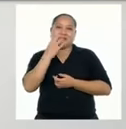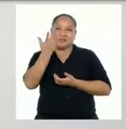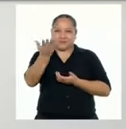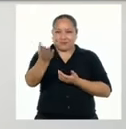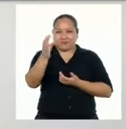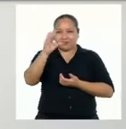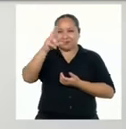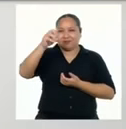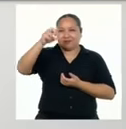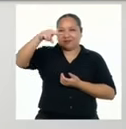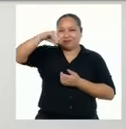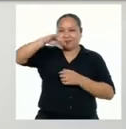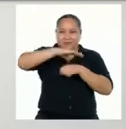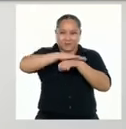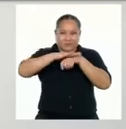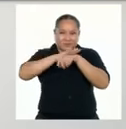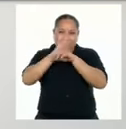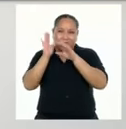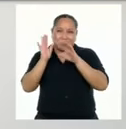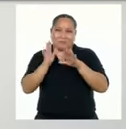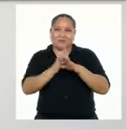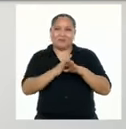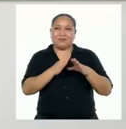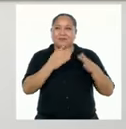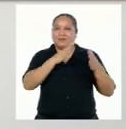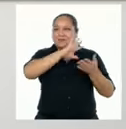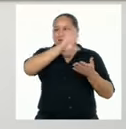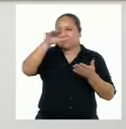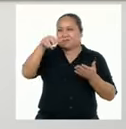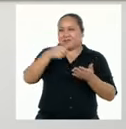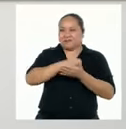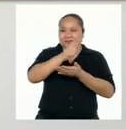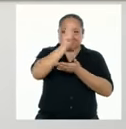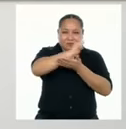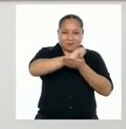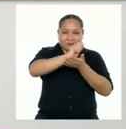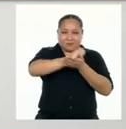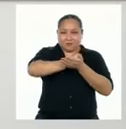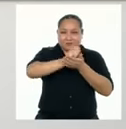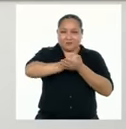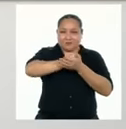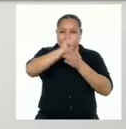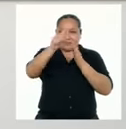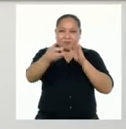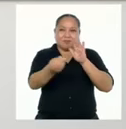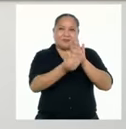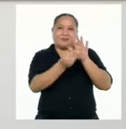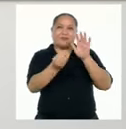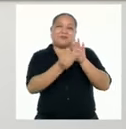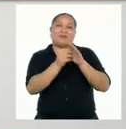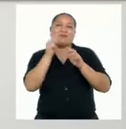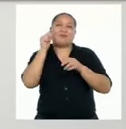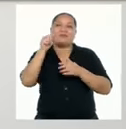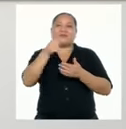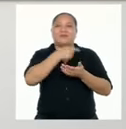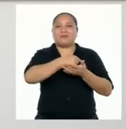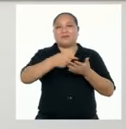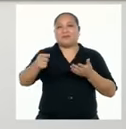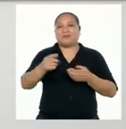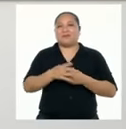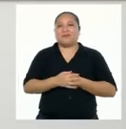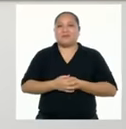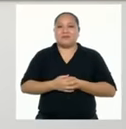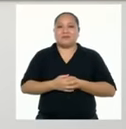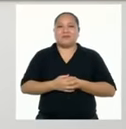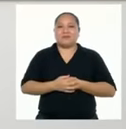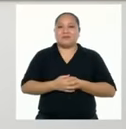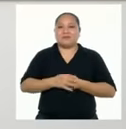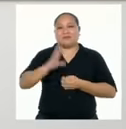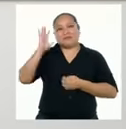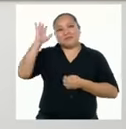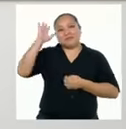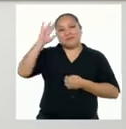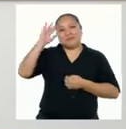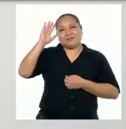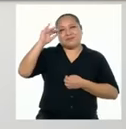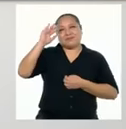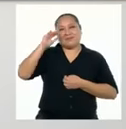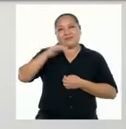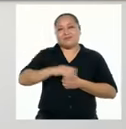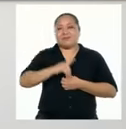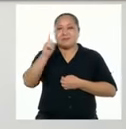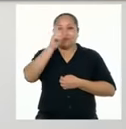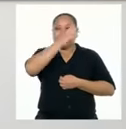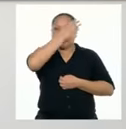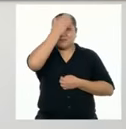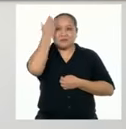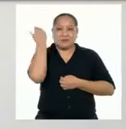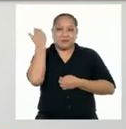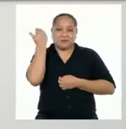sus crónicas planificadas y todos los apuntes que hayan tomado durante la semana. Nos vemos y